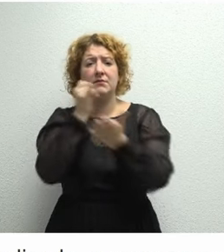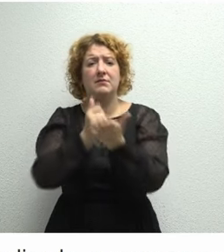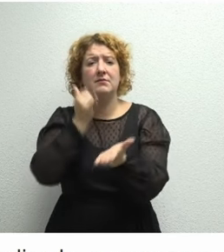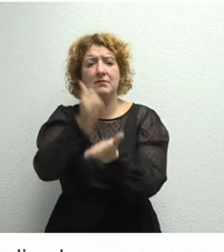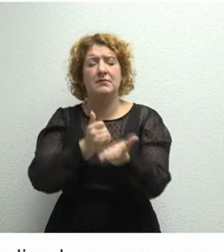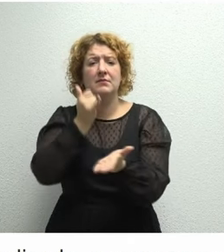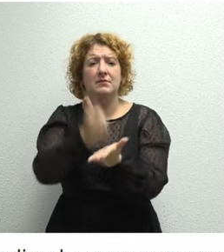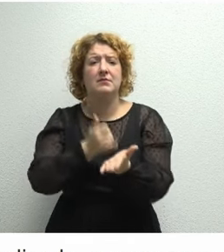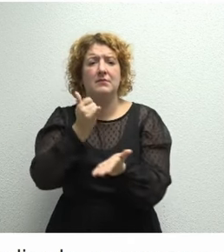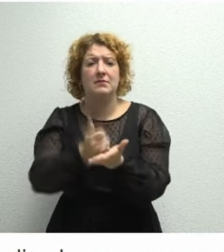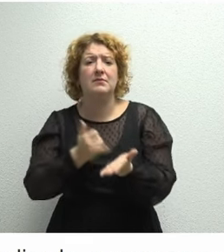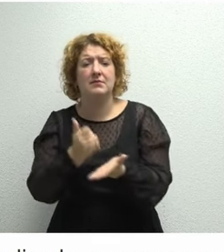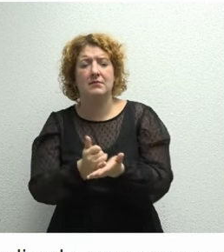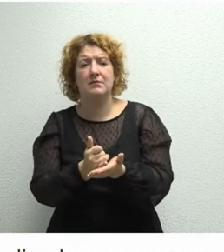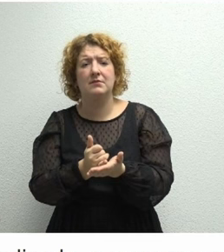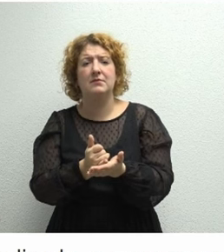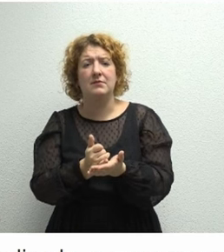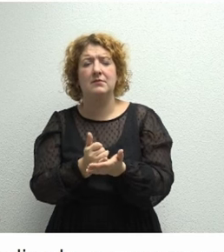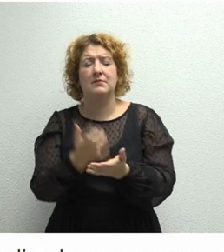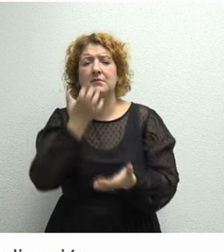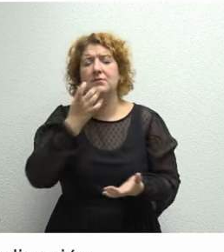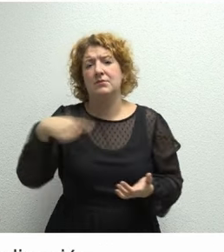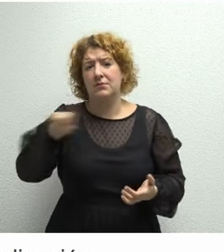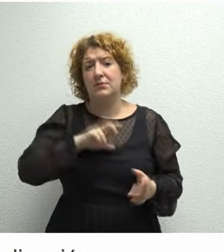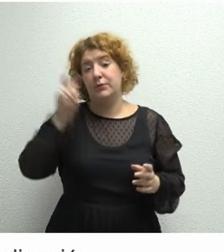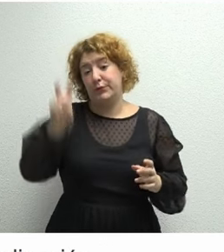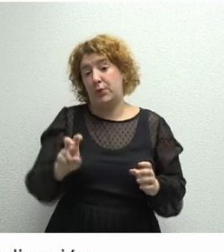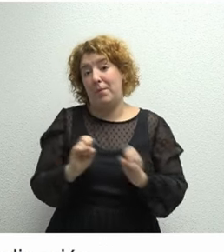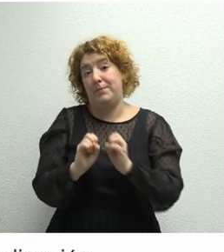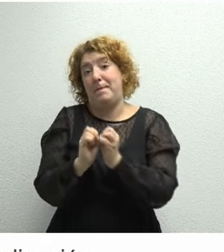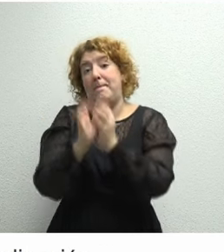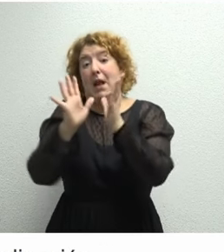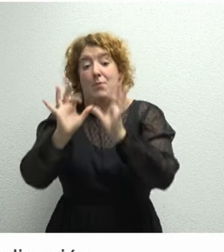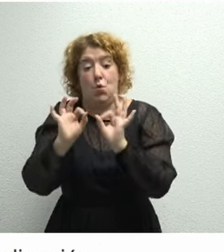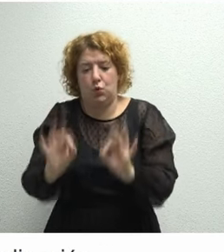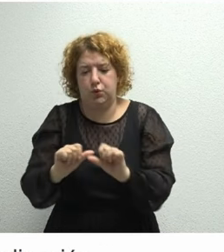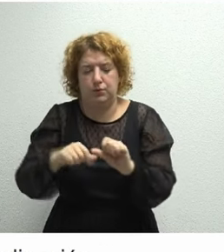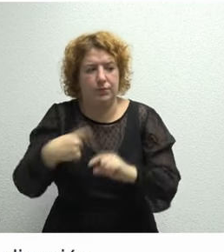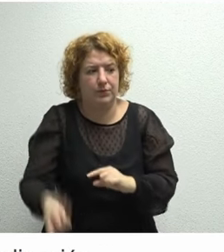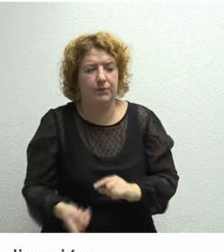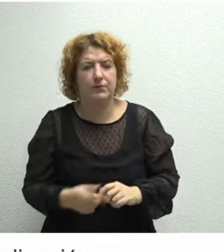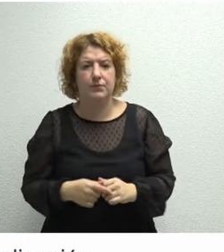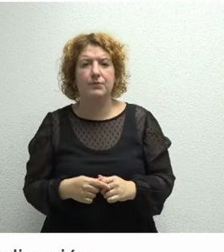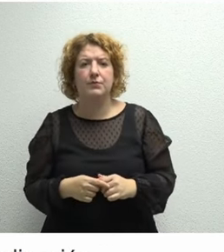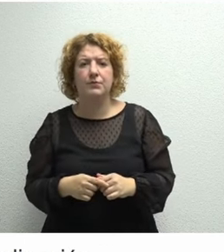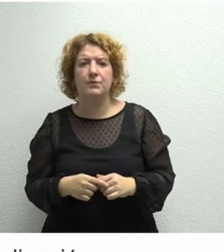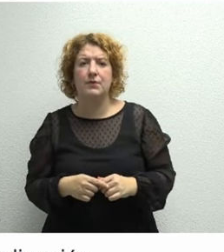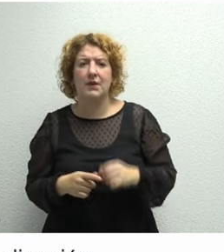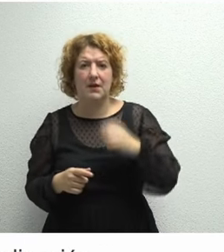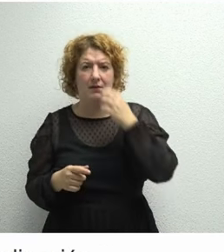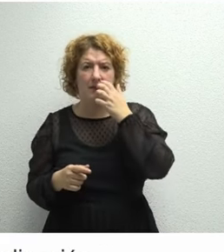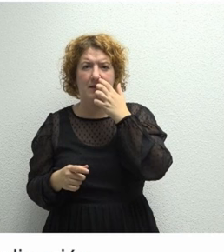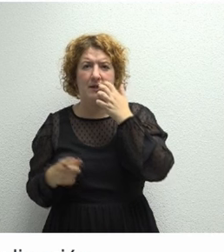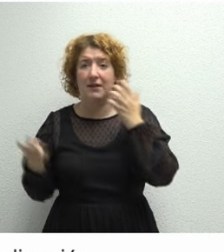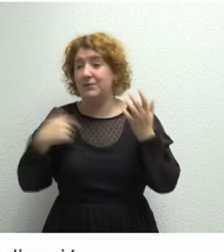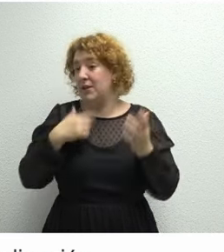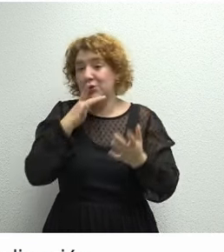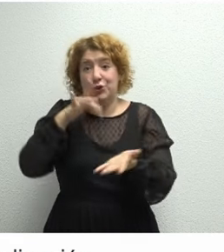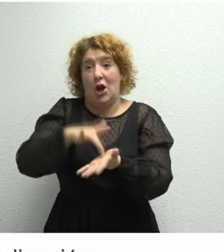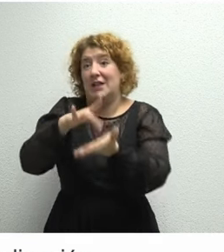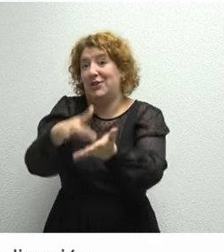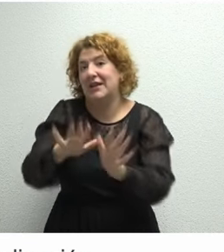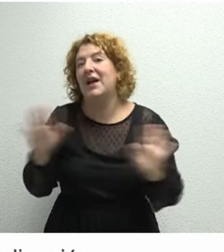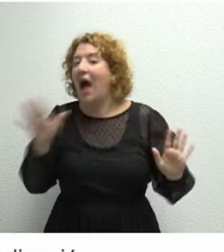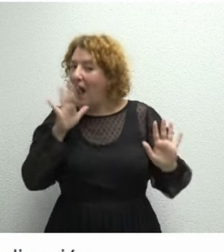de 2021 pues llegó también un volcán en la palma o sea hemos tenido de todo esperemos por ahora vamos